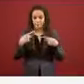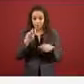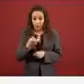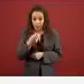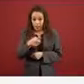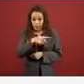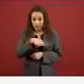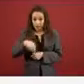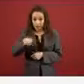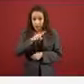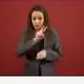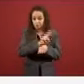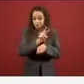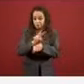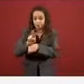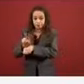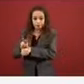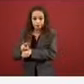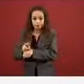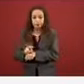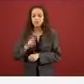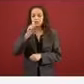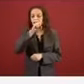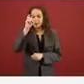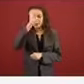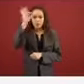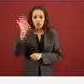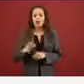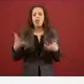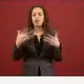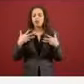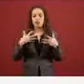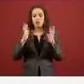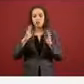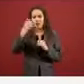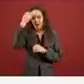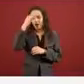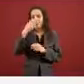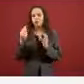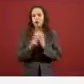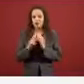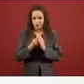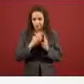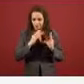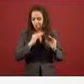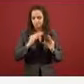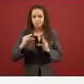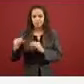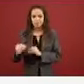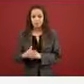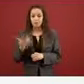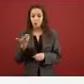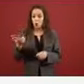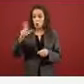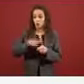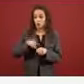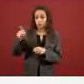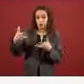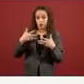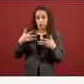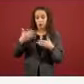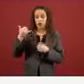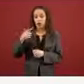personal que supervisa, el 100% está capacitado. Y del personal operativo que está en los hospitales y en las unidades de primer